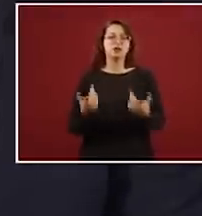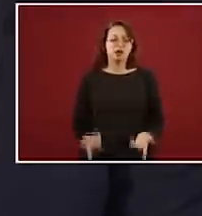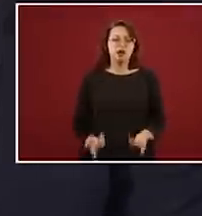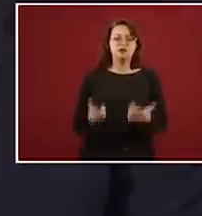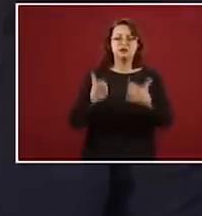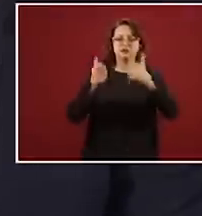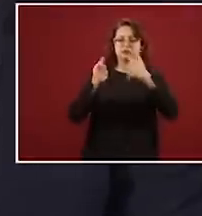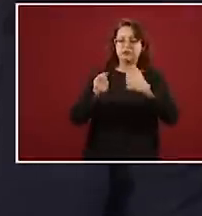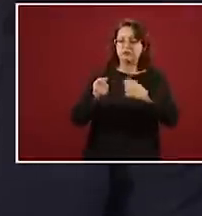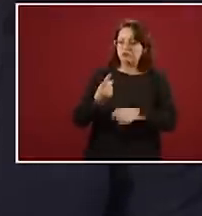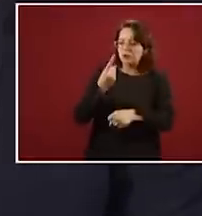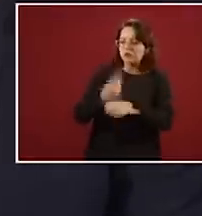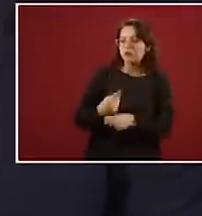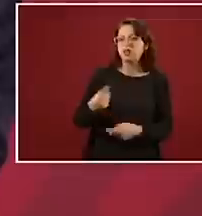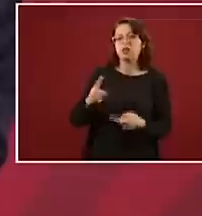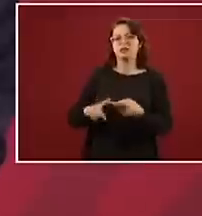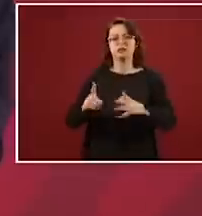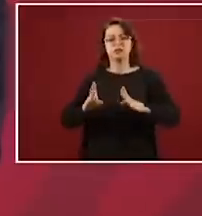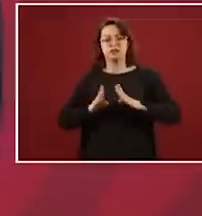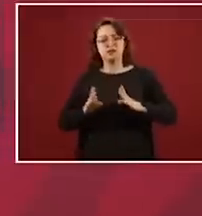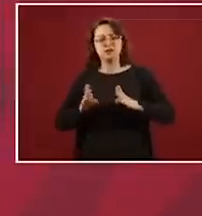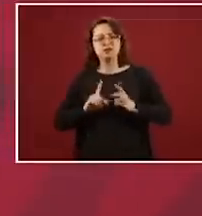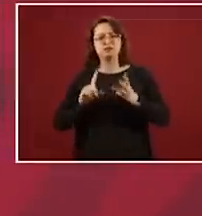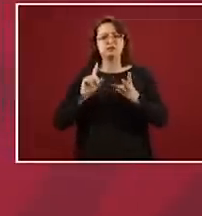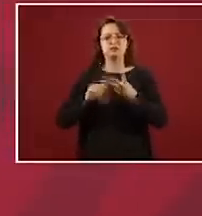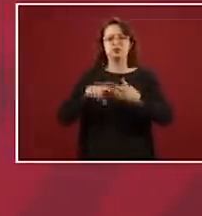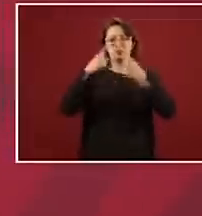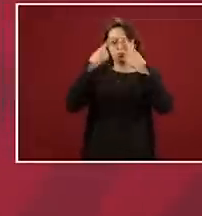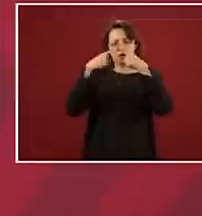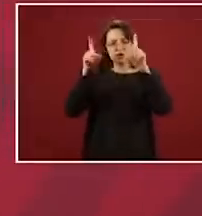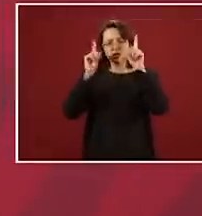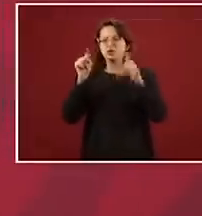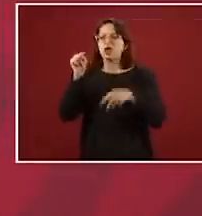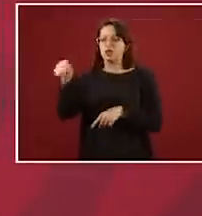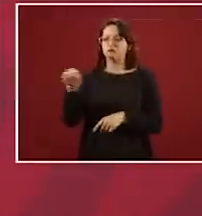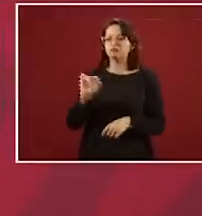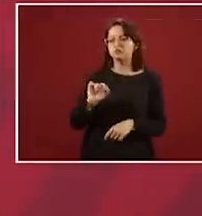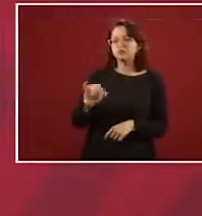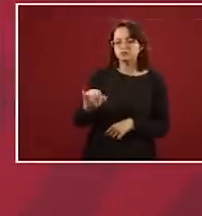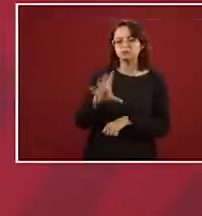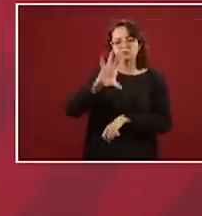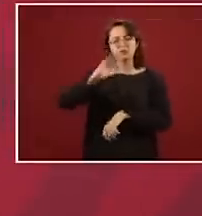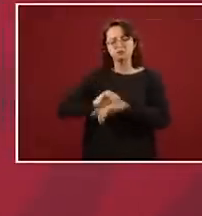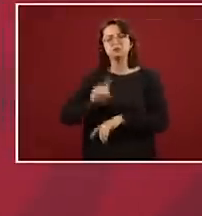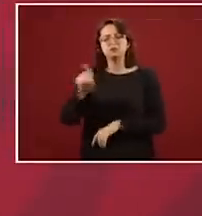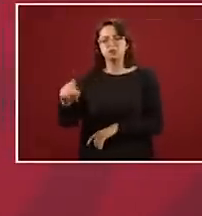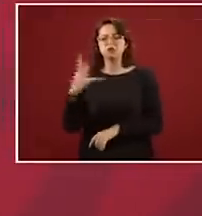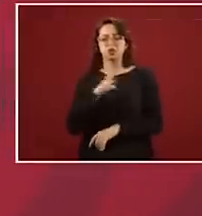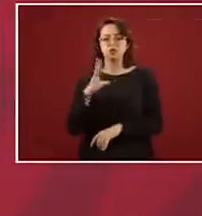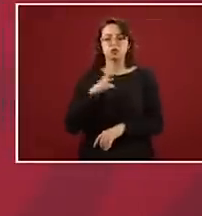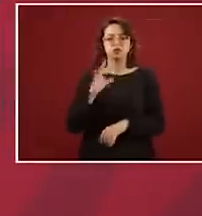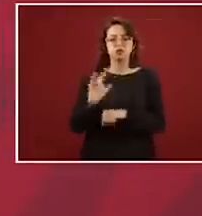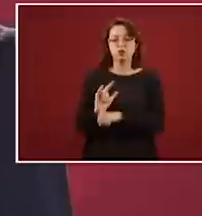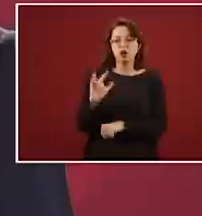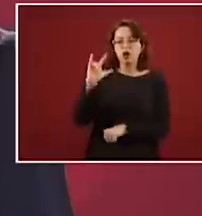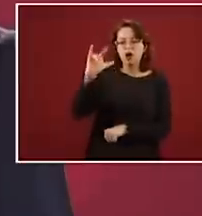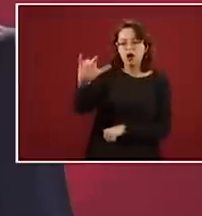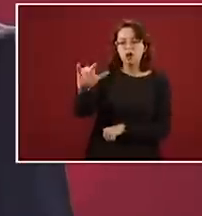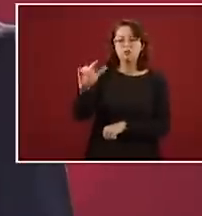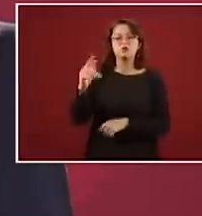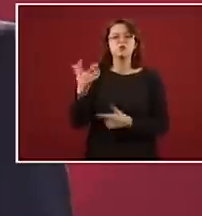son los únicos que tienen permiso, autorización de utilizar